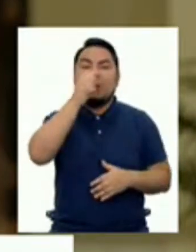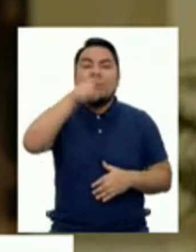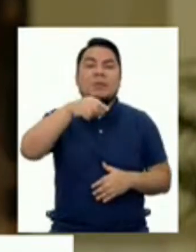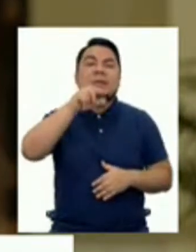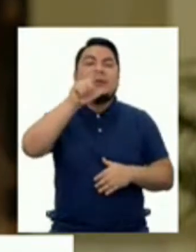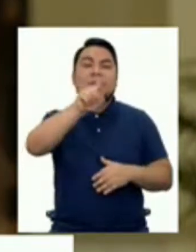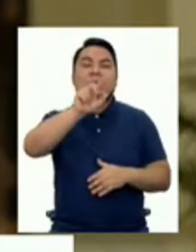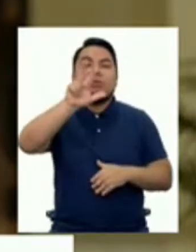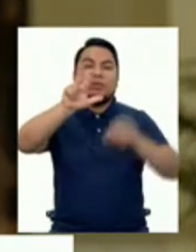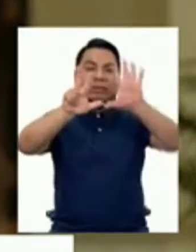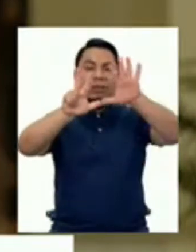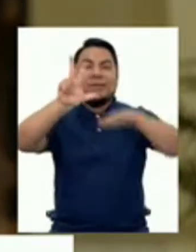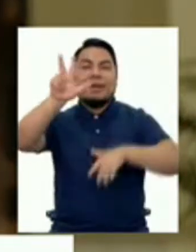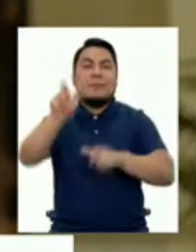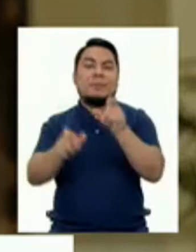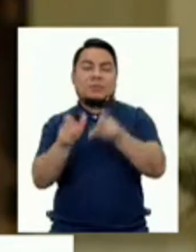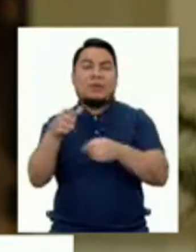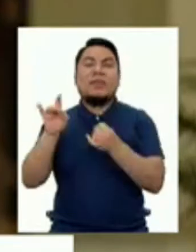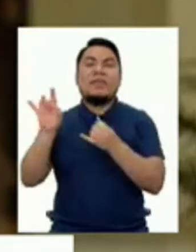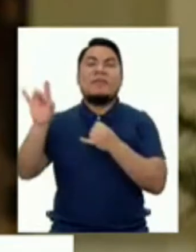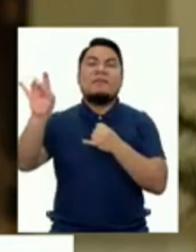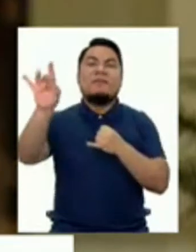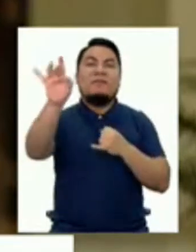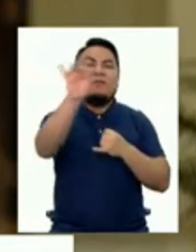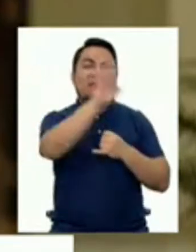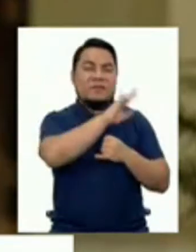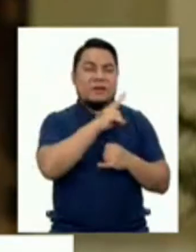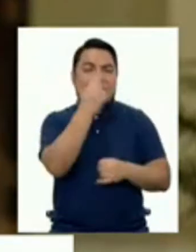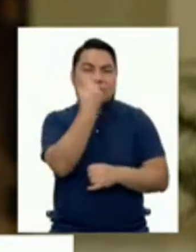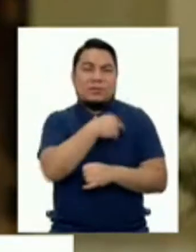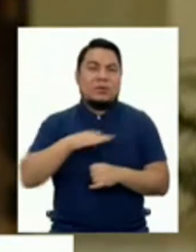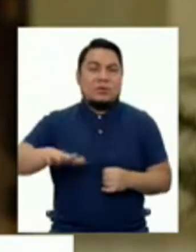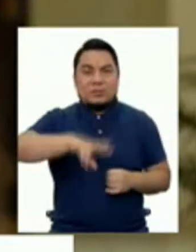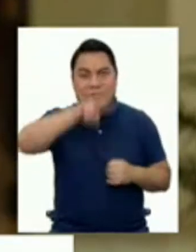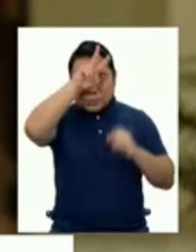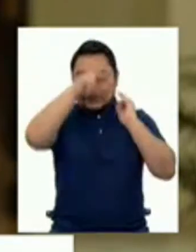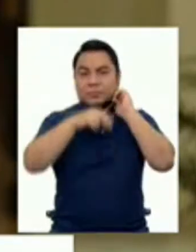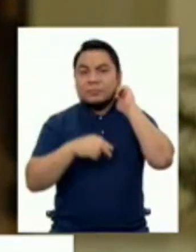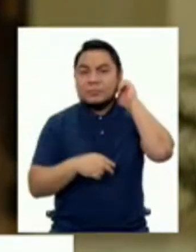1.183 pacientes en los diversos hospitales de todo el Perú.